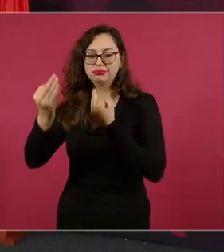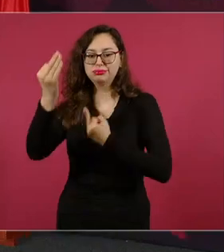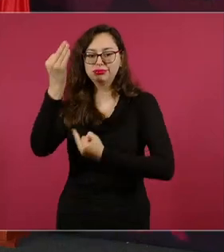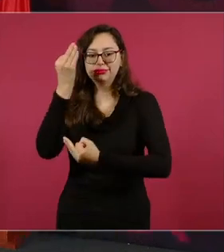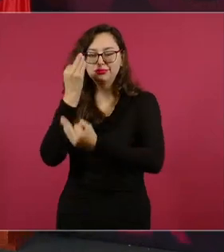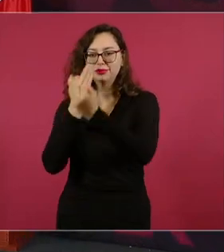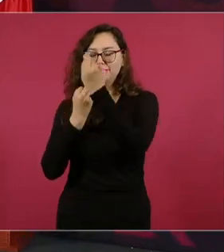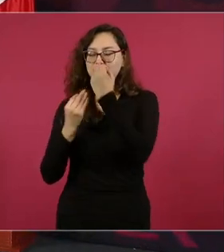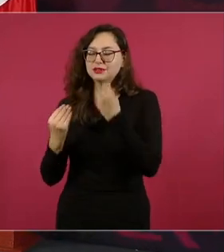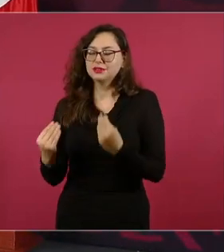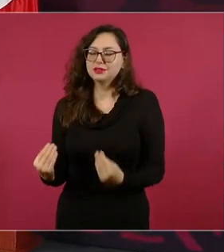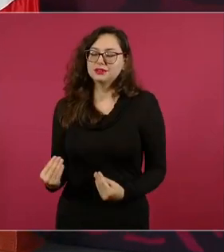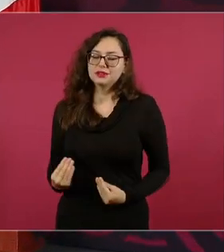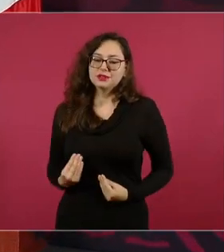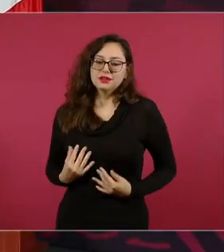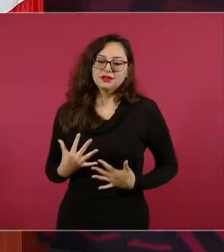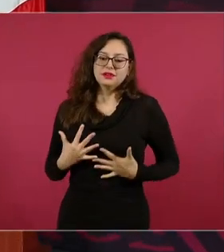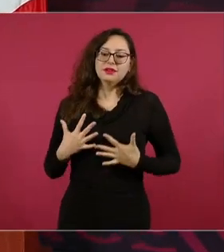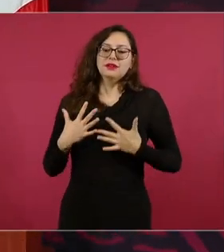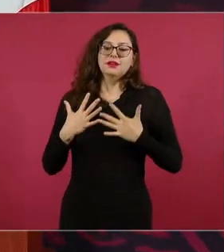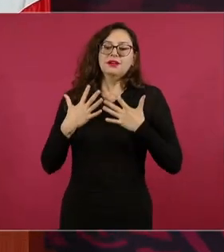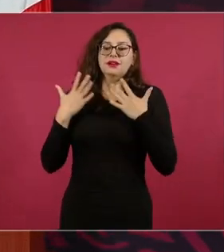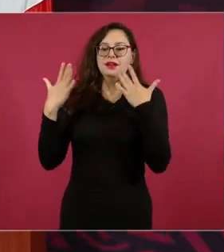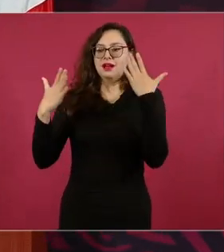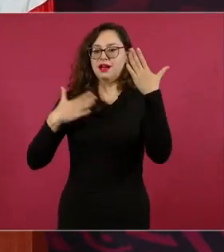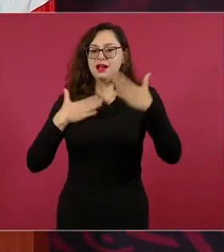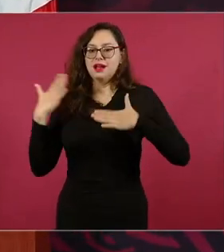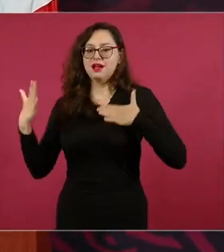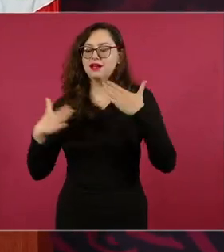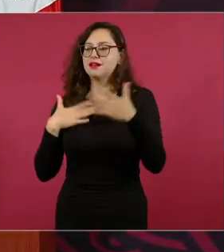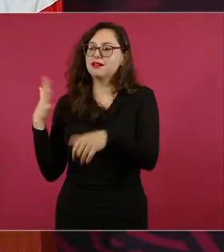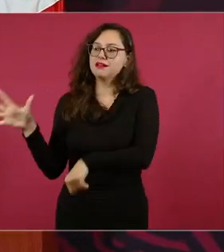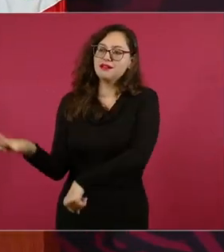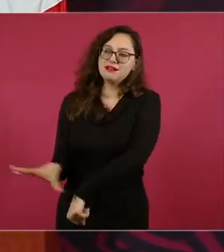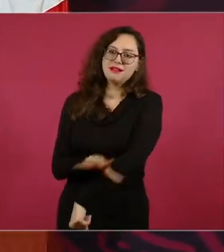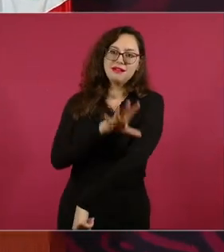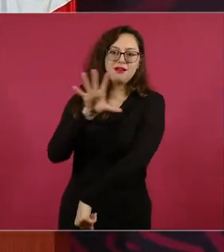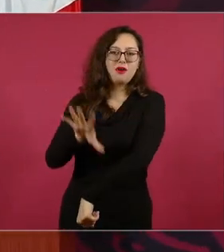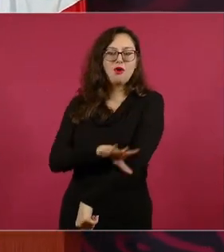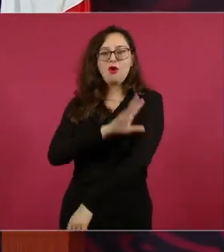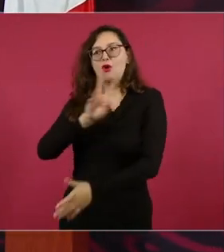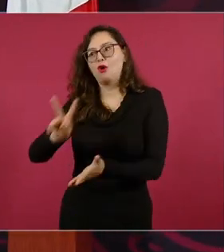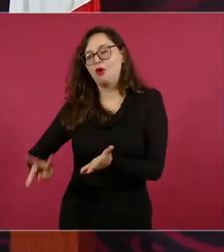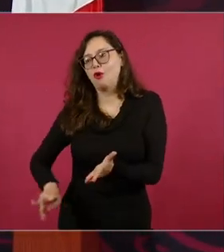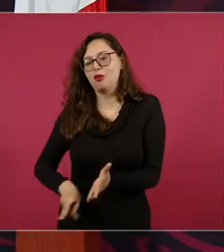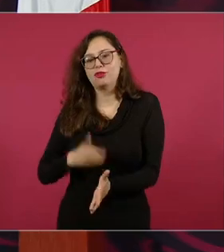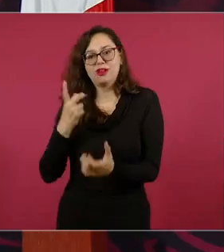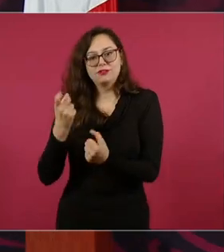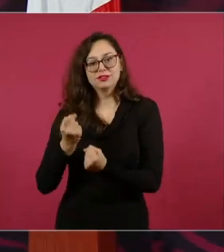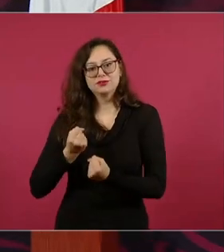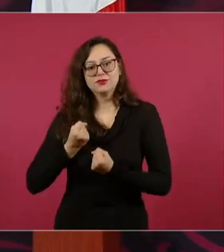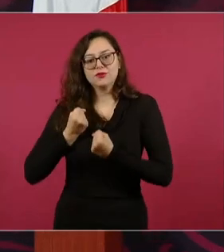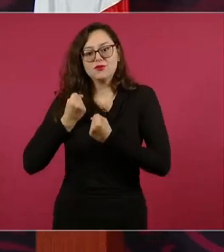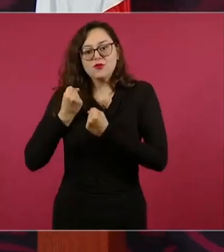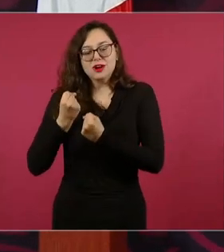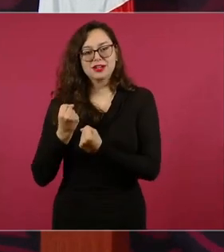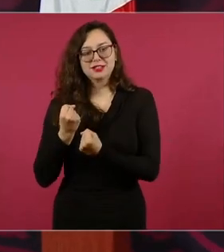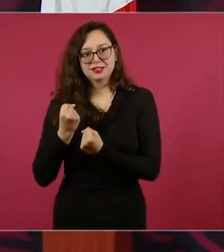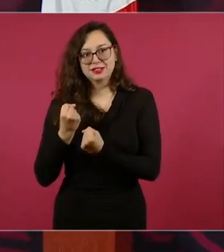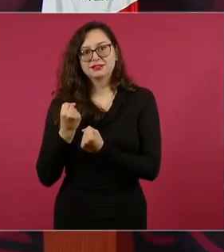la alegría de la gente, la eléctrica alegría de la gente.